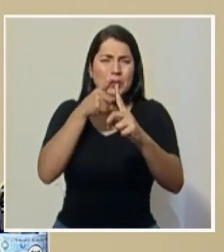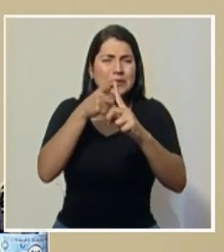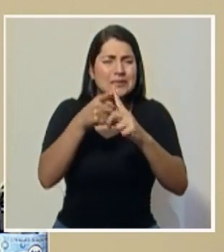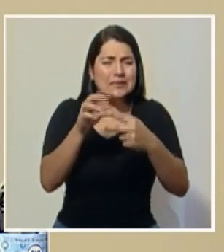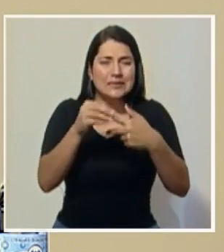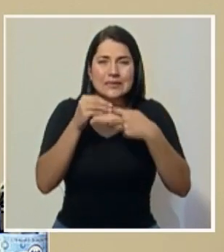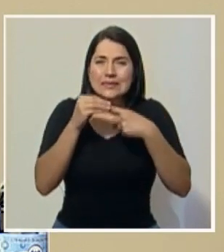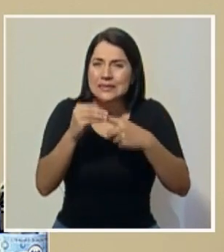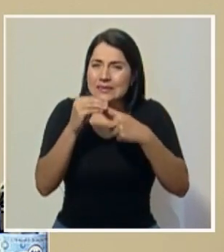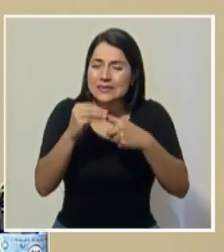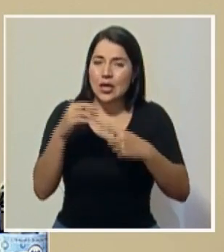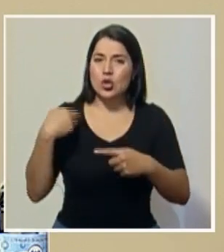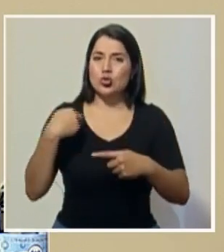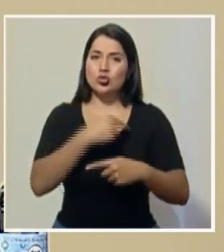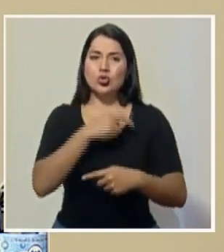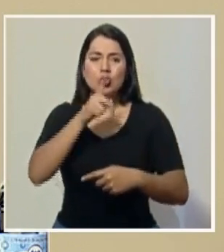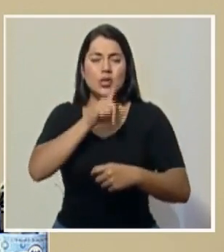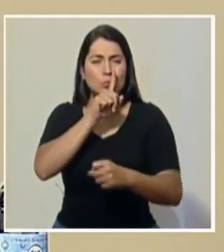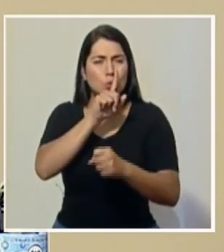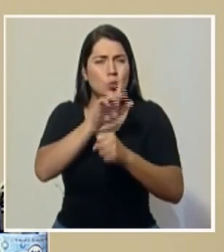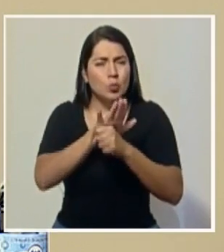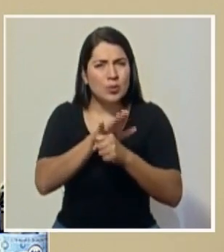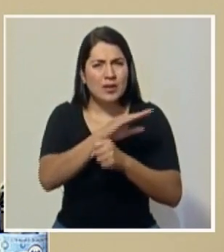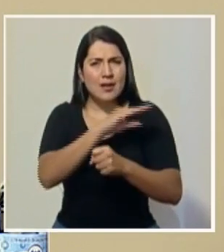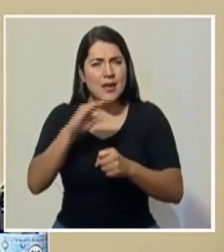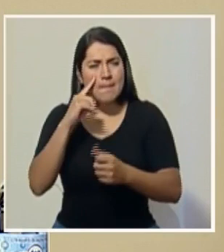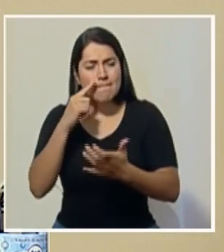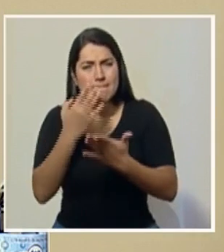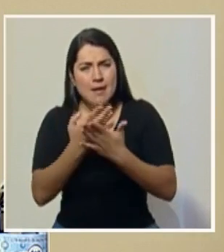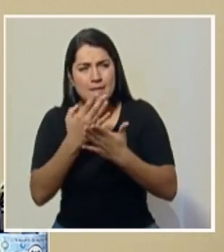estar cumpliendo, que tenemos que estar verificando.